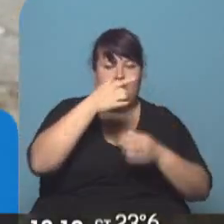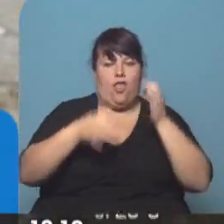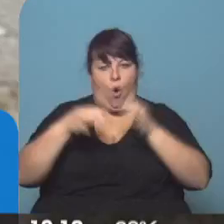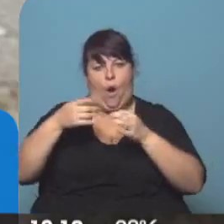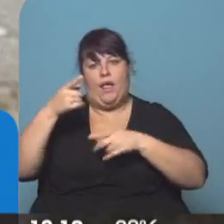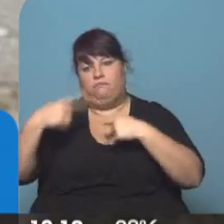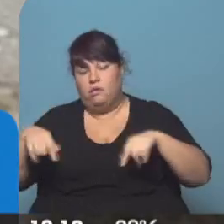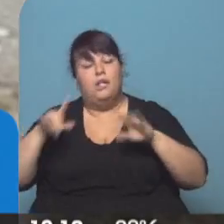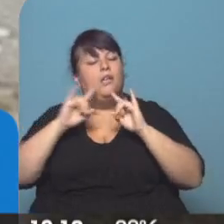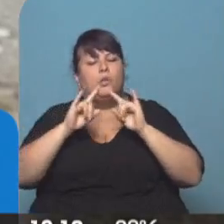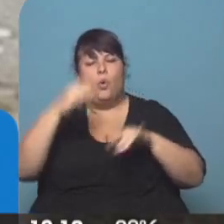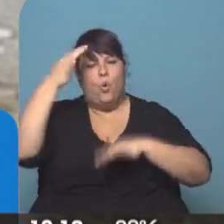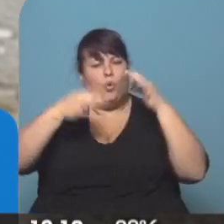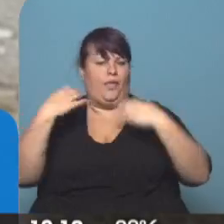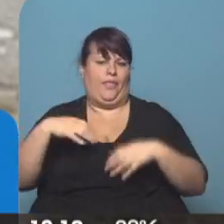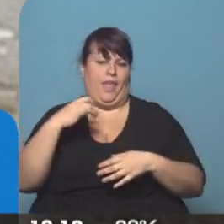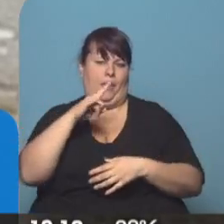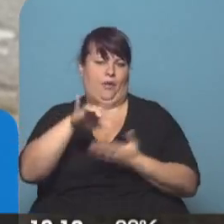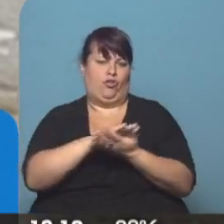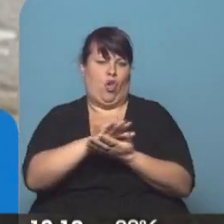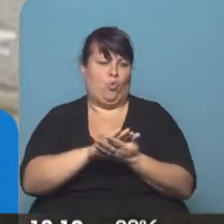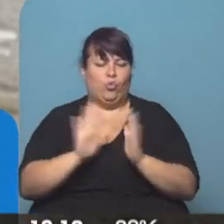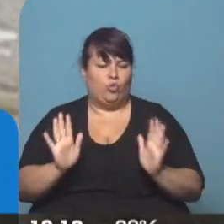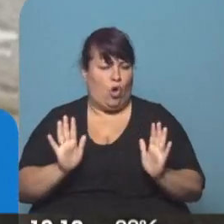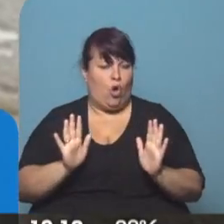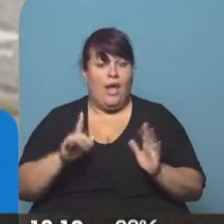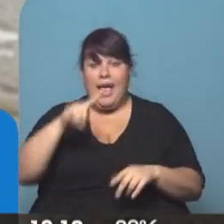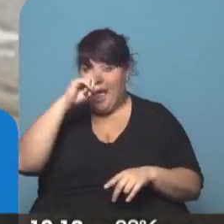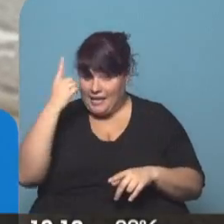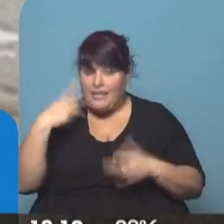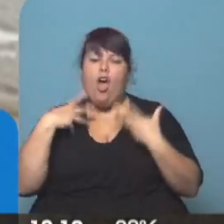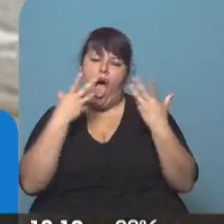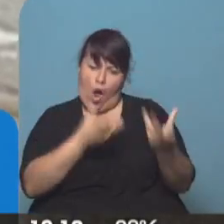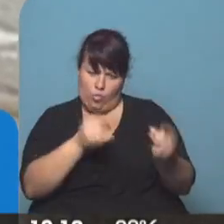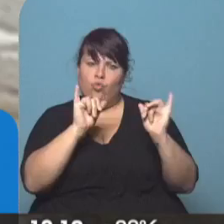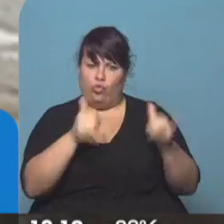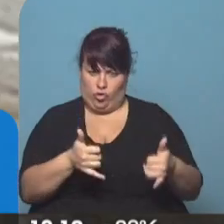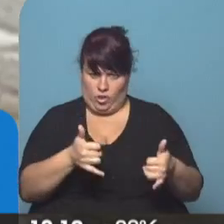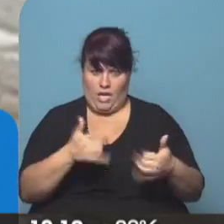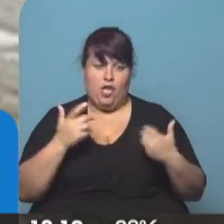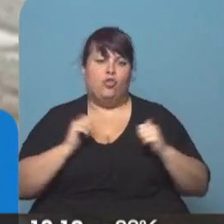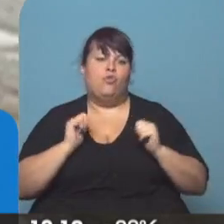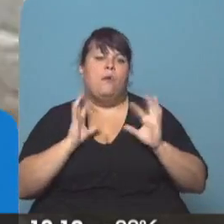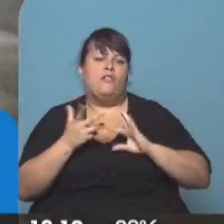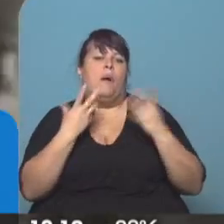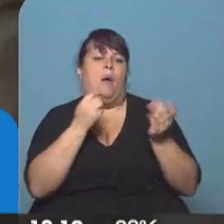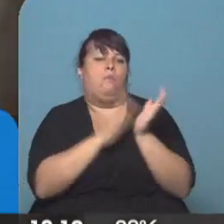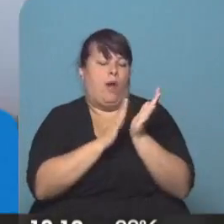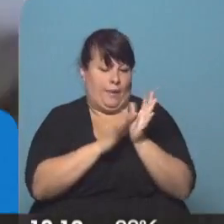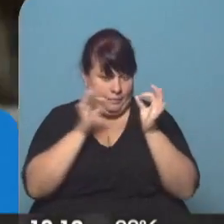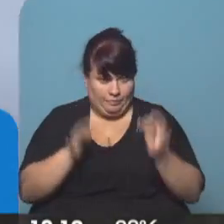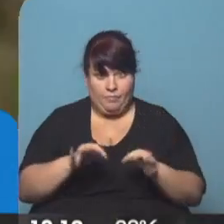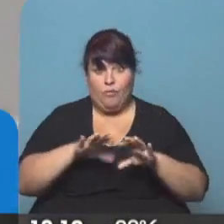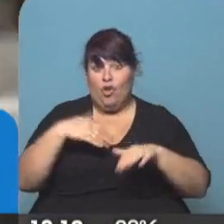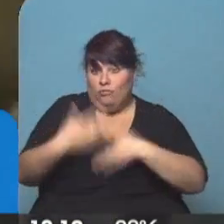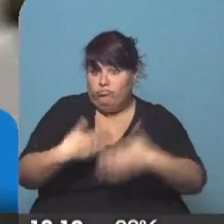aquí es la justicia la que tiene que dar sus respuestas, y como Estado estamos colaborando como auxiliares dando todas las pruebas. De hecho,